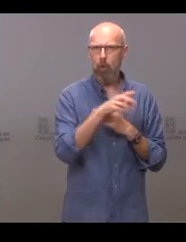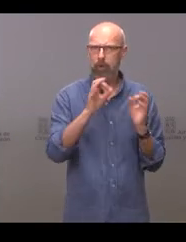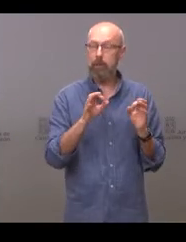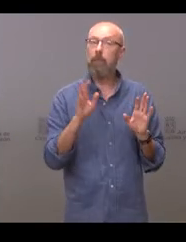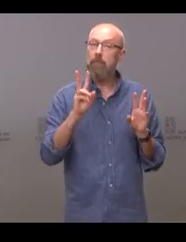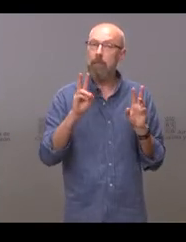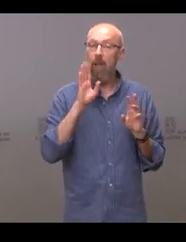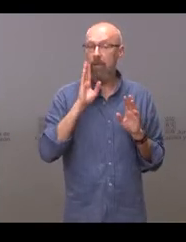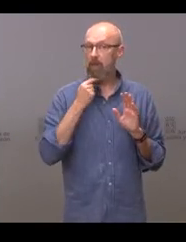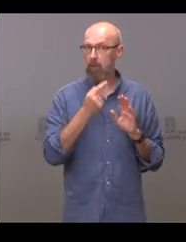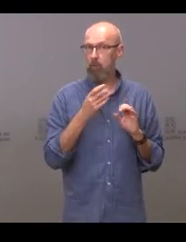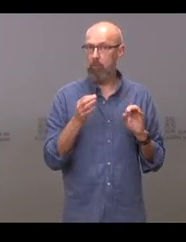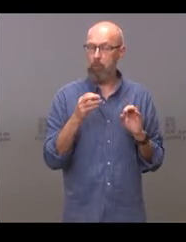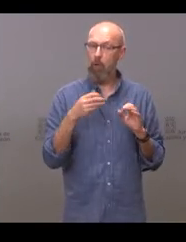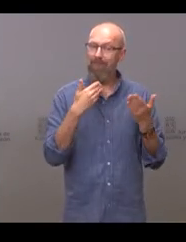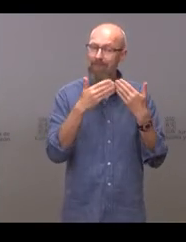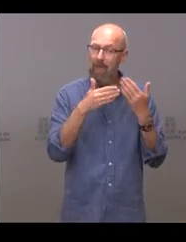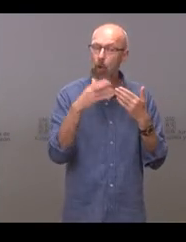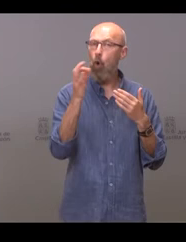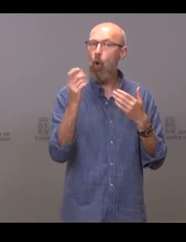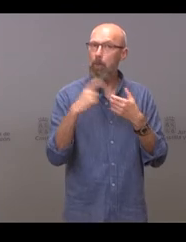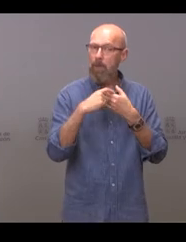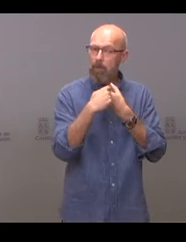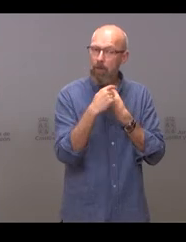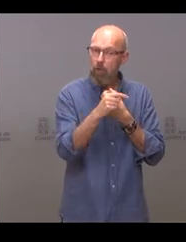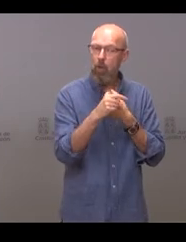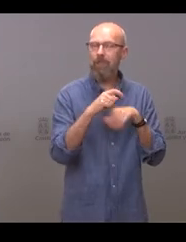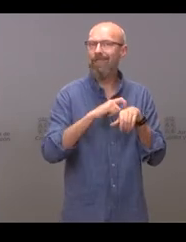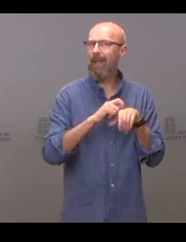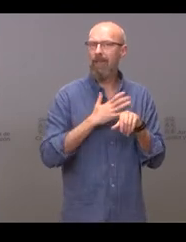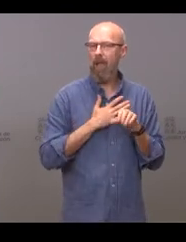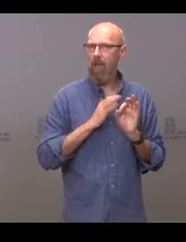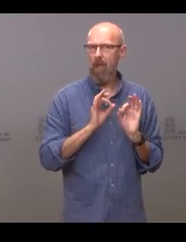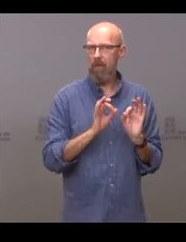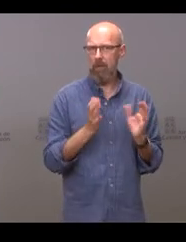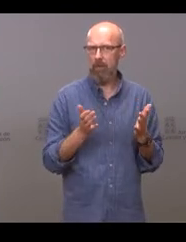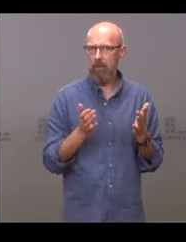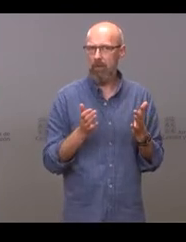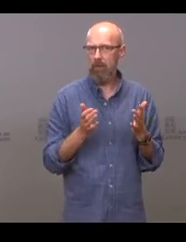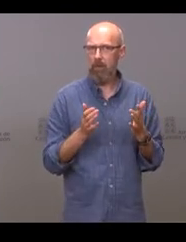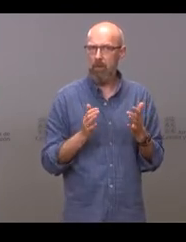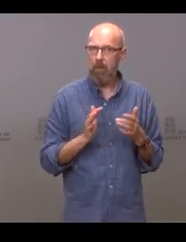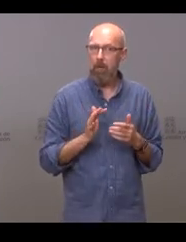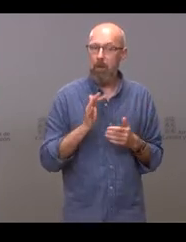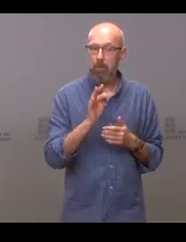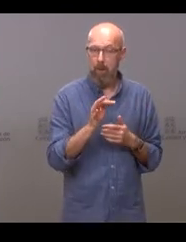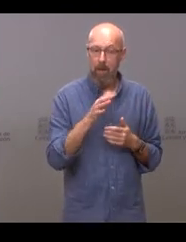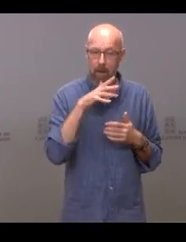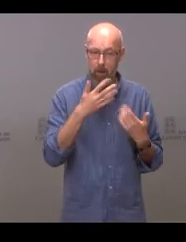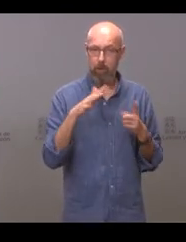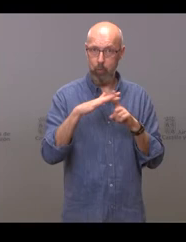no sólo me caracteriza nos caracteriza a todos sino que yo creo que en el momento en el que vivimos